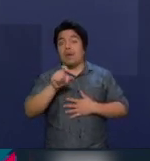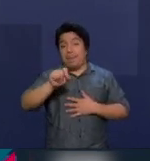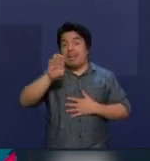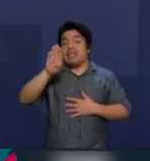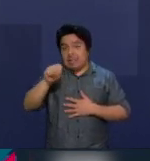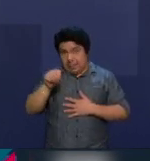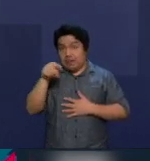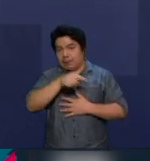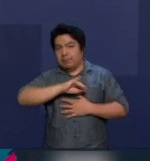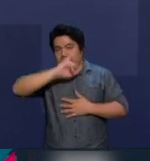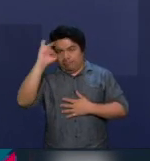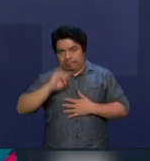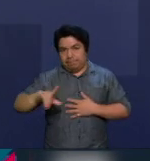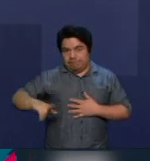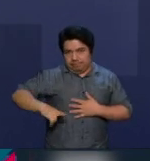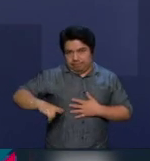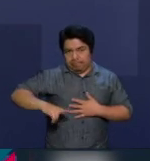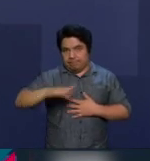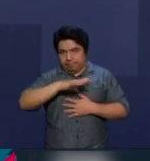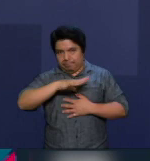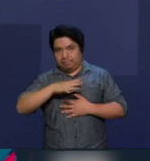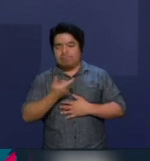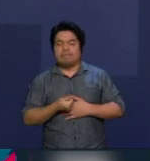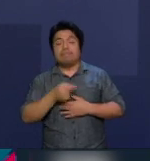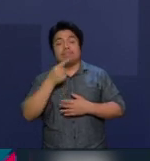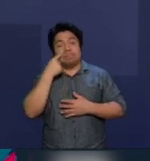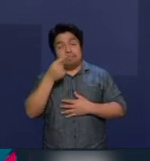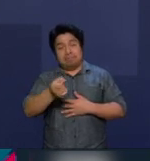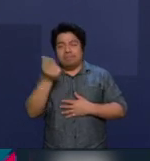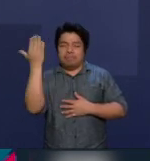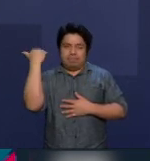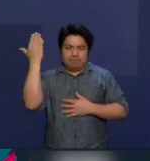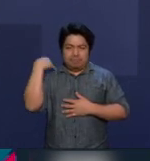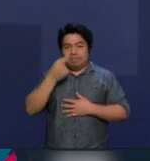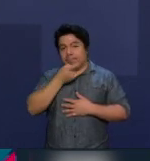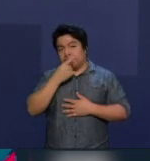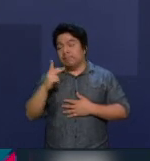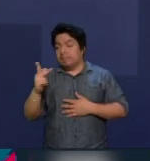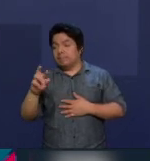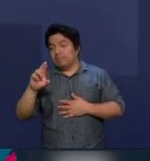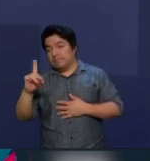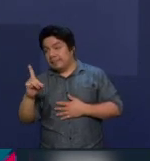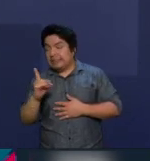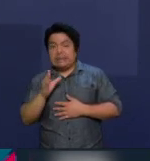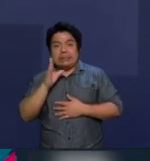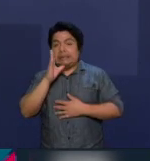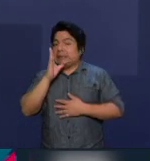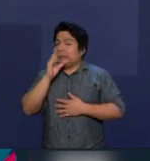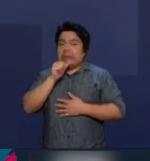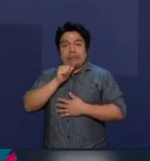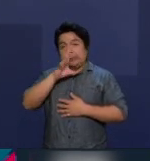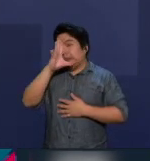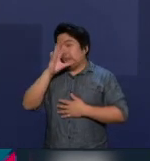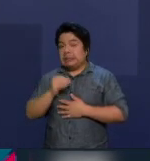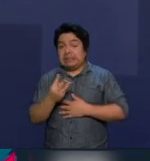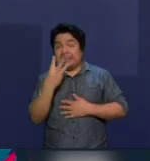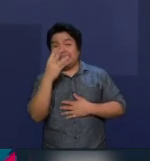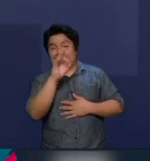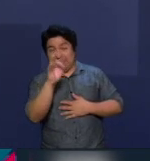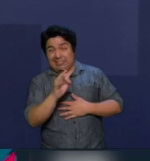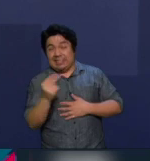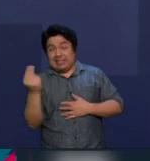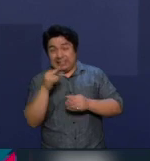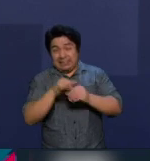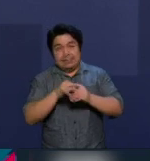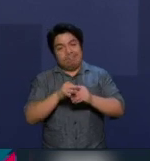a la elección de la jefatura de gobierno. Y mire, como ya le he informado en días pasados, el PRD no alcanzó la votación del 3% mínima en la elección